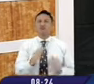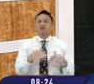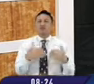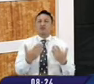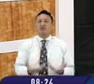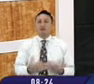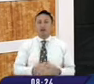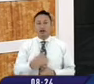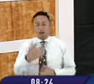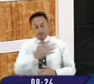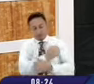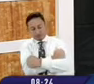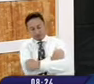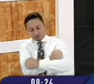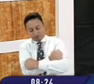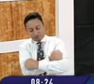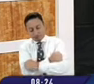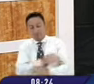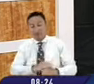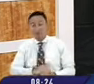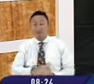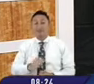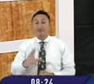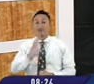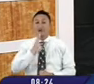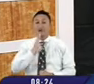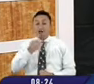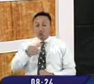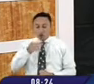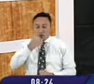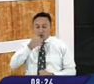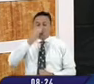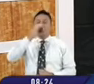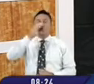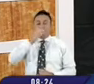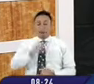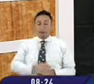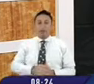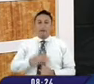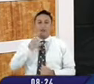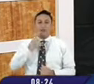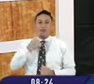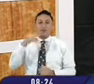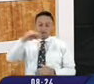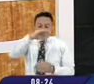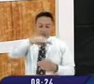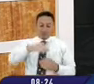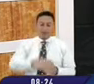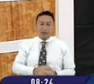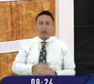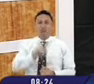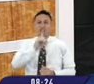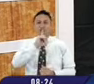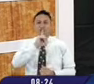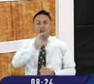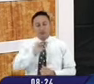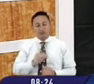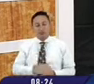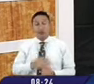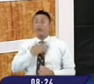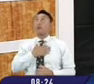abrazo, agüita de jengibre, un poquito de miel de abeja, no hable mucho, gárgaras también de